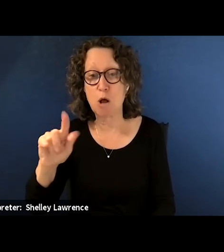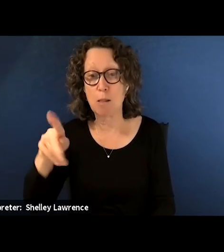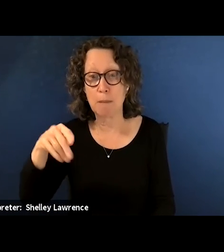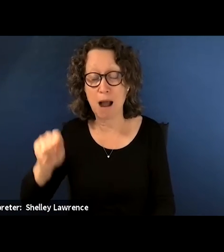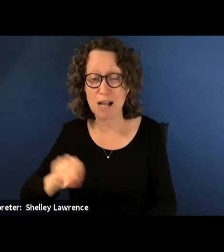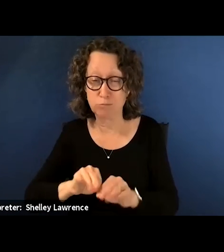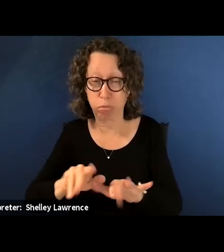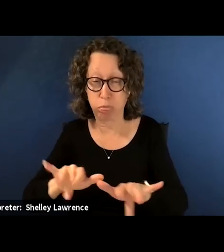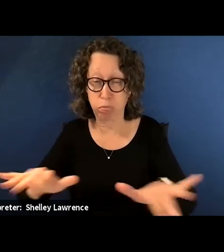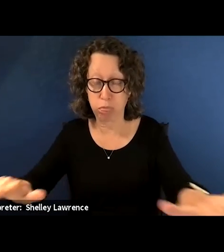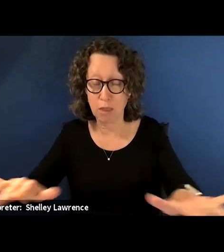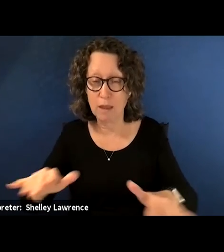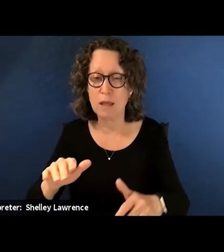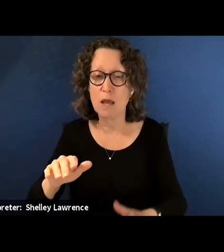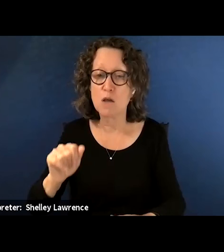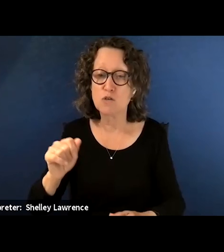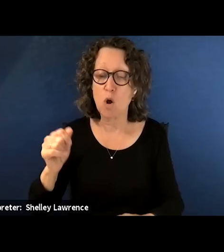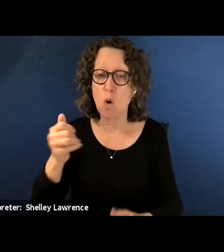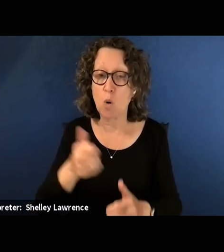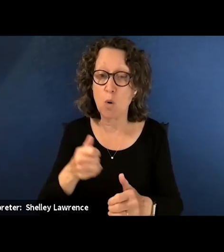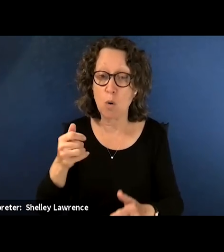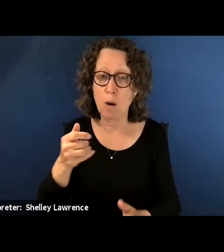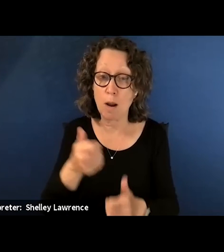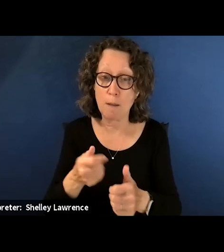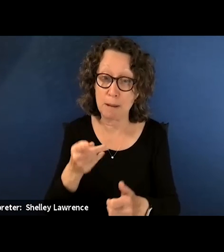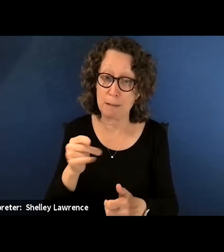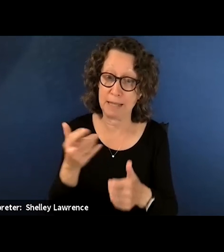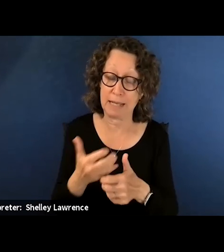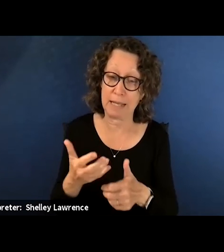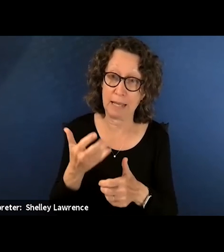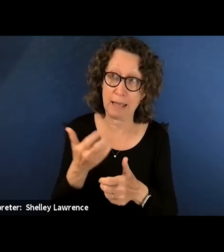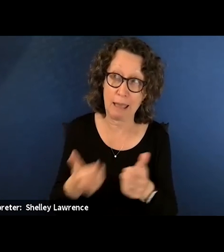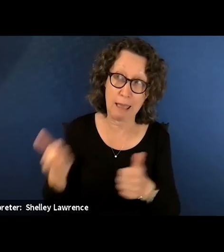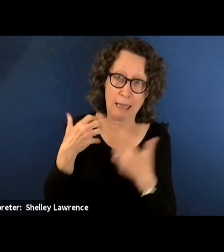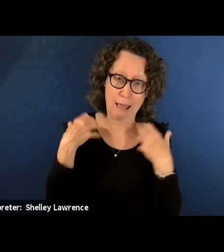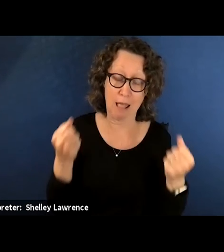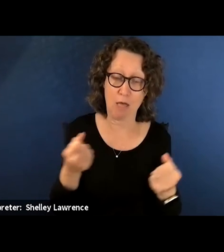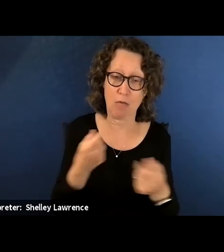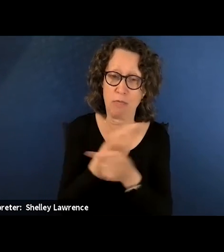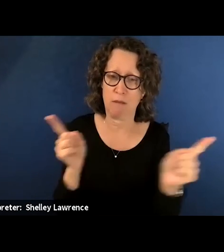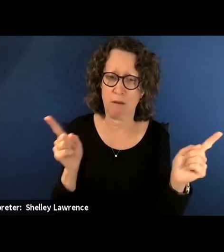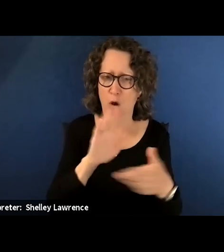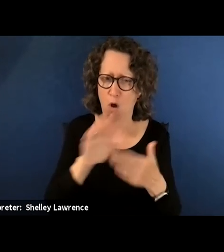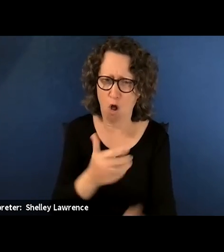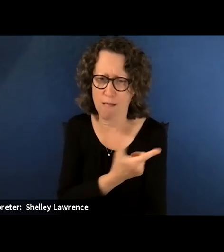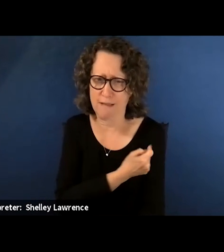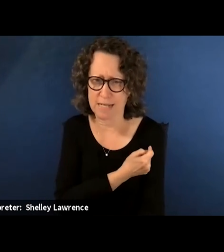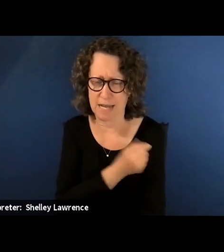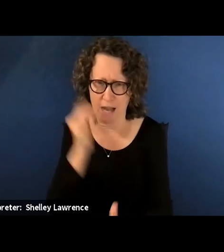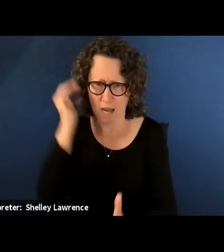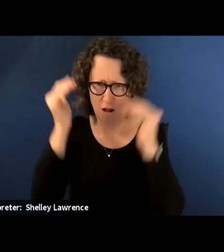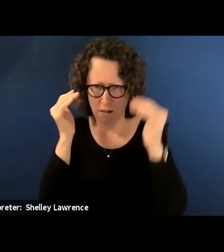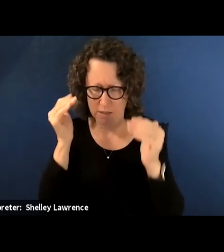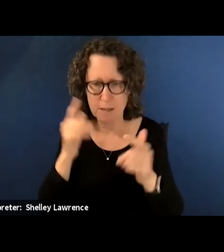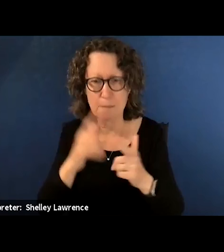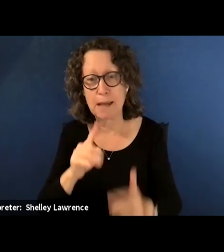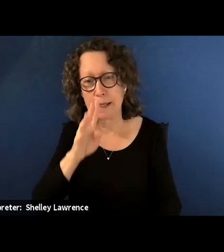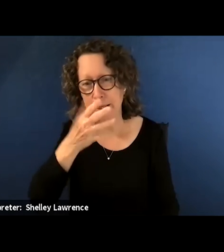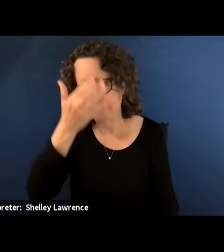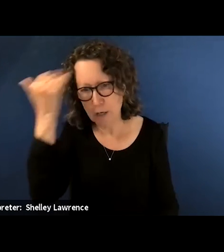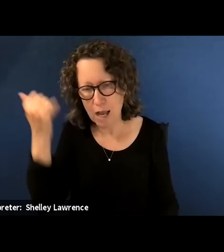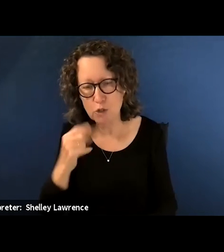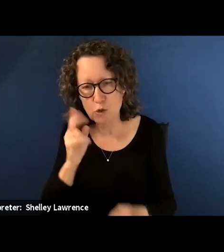haciendo la varizola, así que se hizo una orden solicitando que todos los adultos se vacunaran en contra de dicha infección, pero